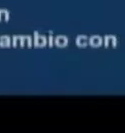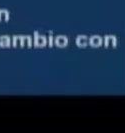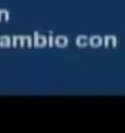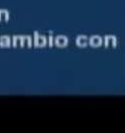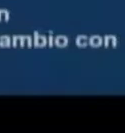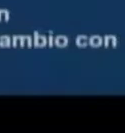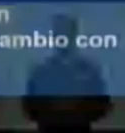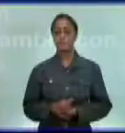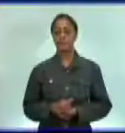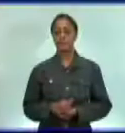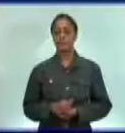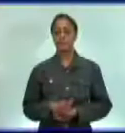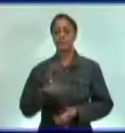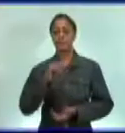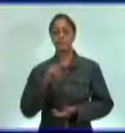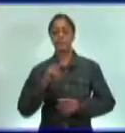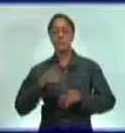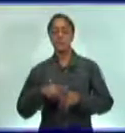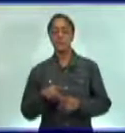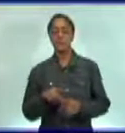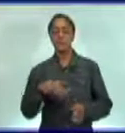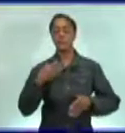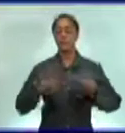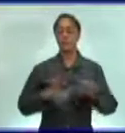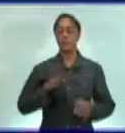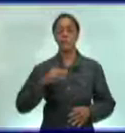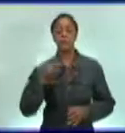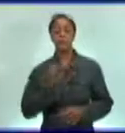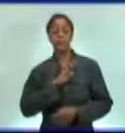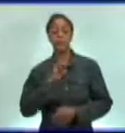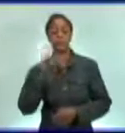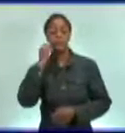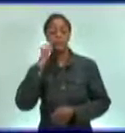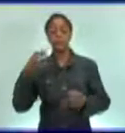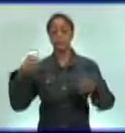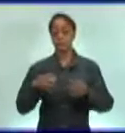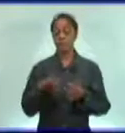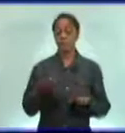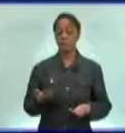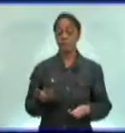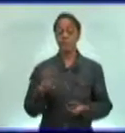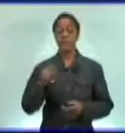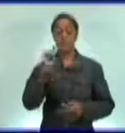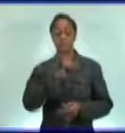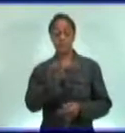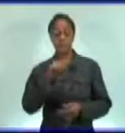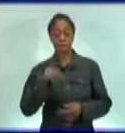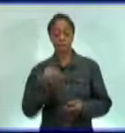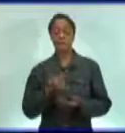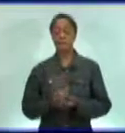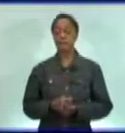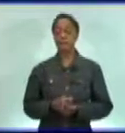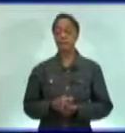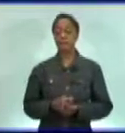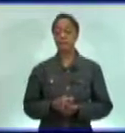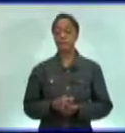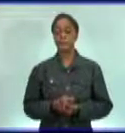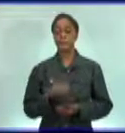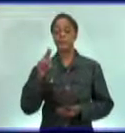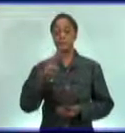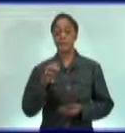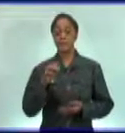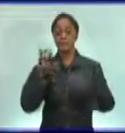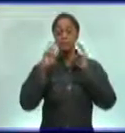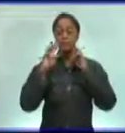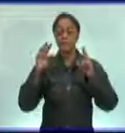Dice la próxima actividad. ¿Cuál es la respuesta más completa? Marca con una X. La unidad de los